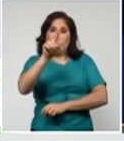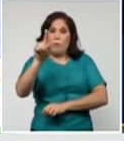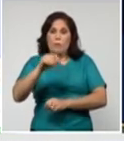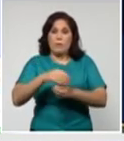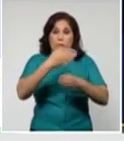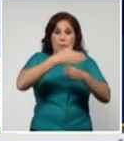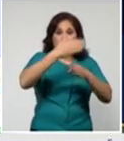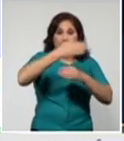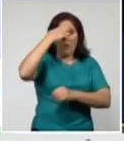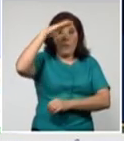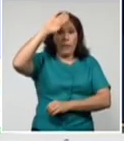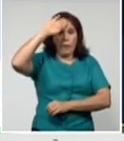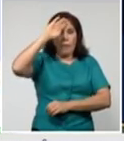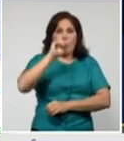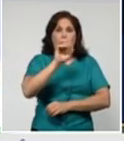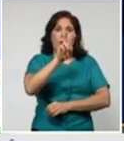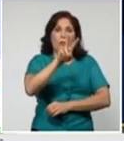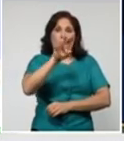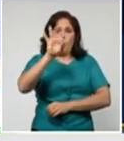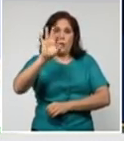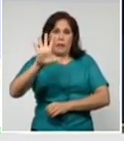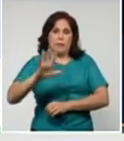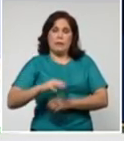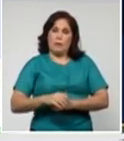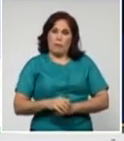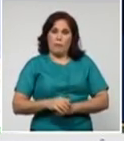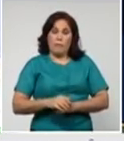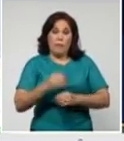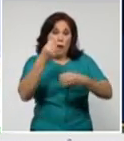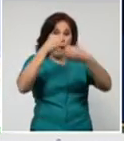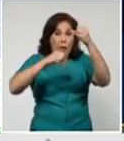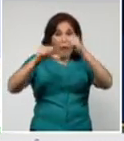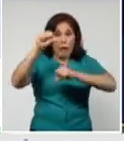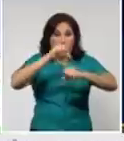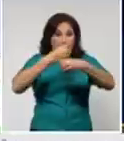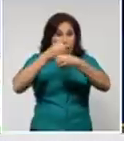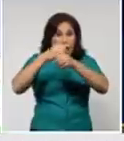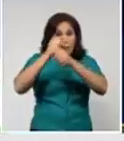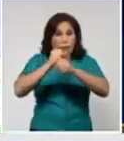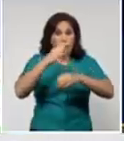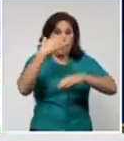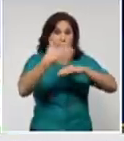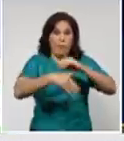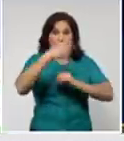Cuba 285. Los laboratorios del Hospital Hermanos Amejeira